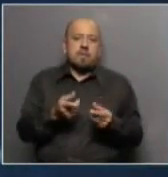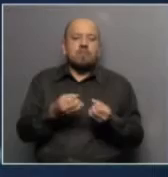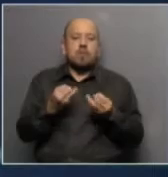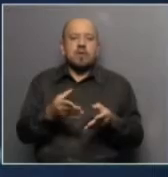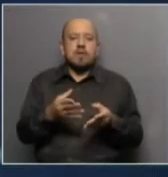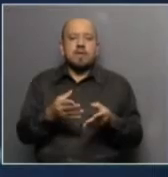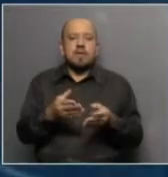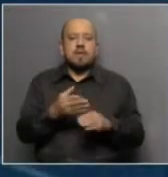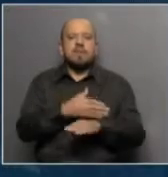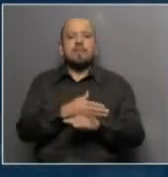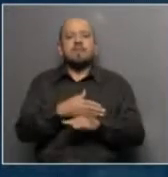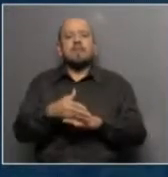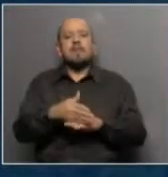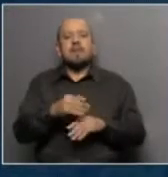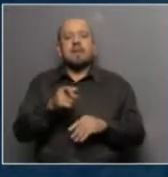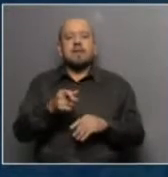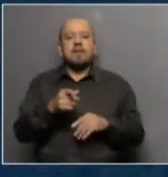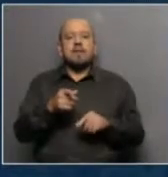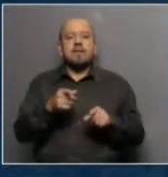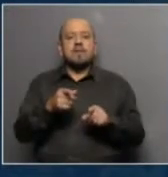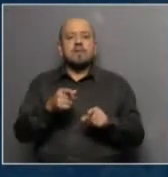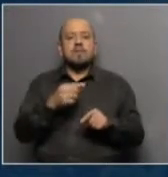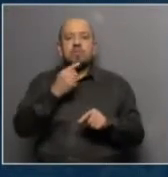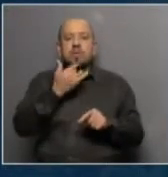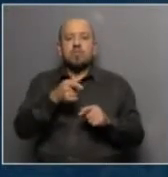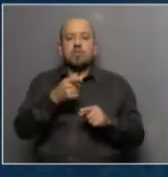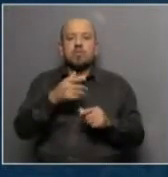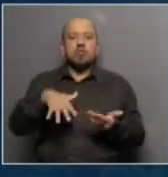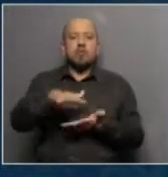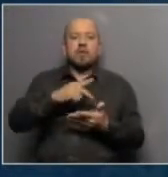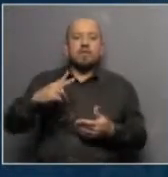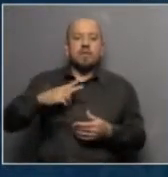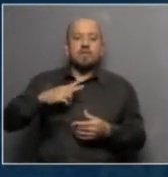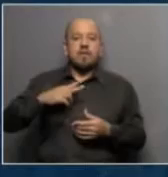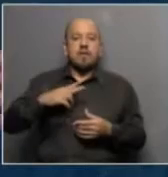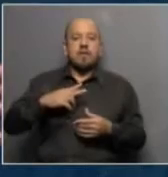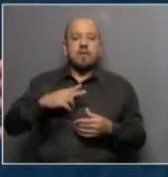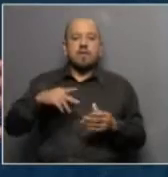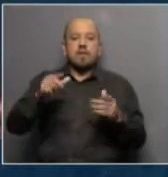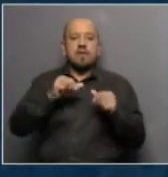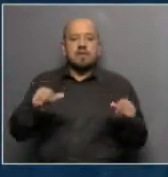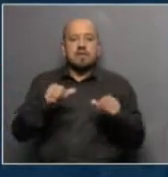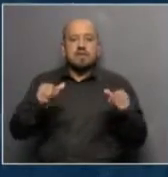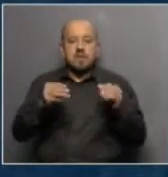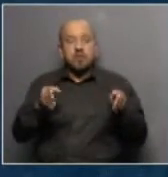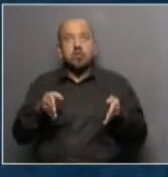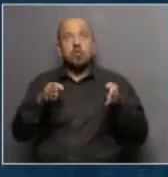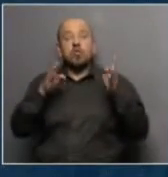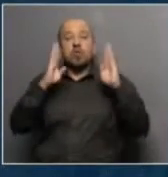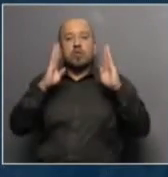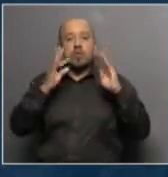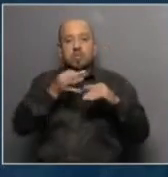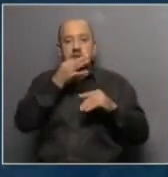después, ¿sabés lo que te va a pasar? Te va a pasar lo que está pasando con los barrios privados. Van a ser torres hasta el cielo, porque como